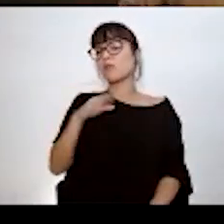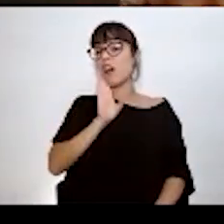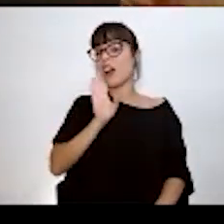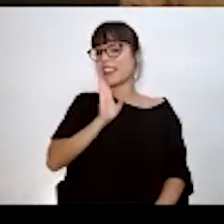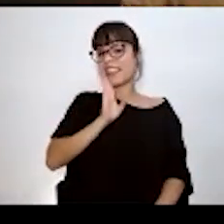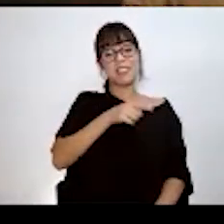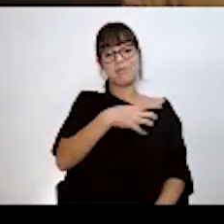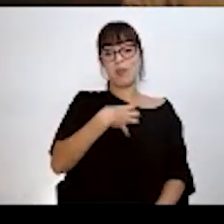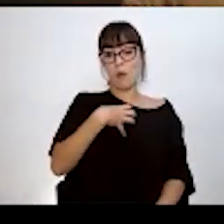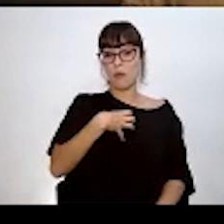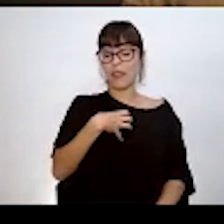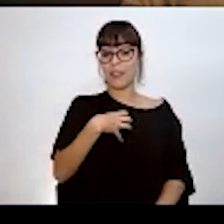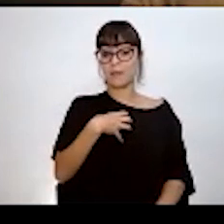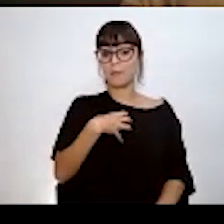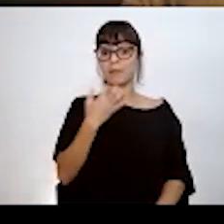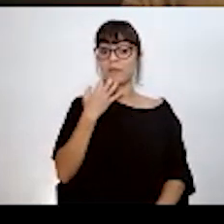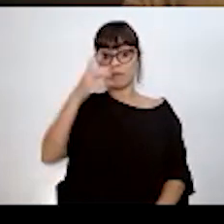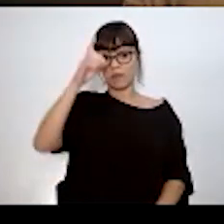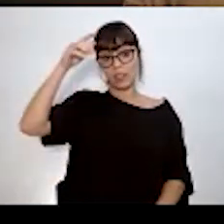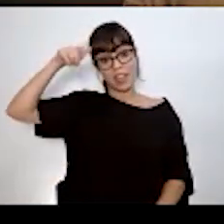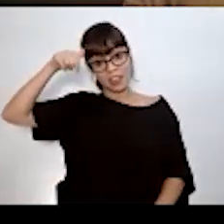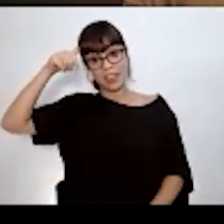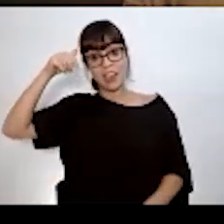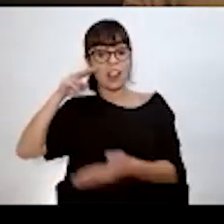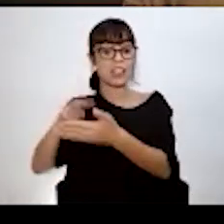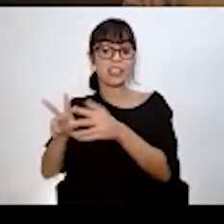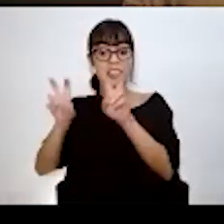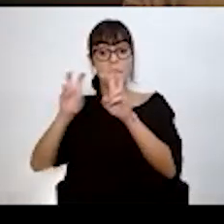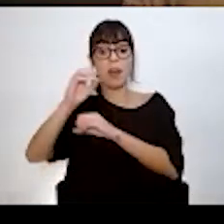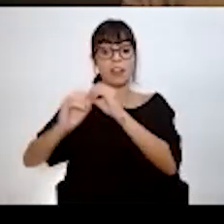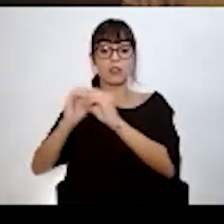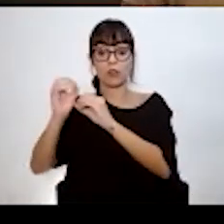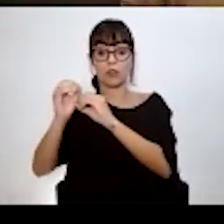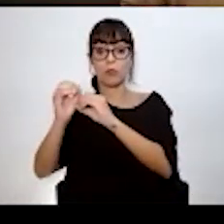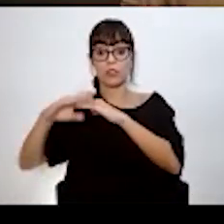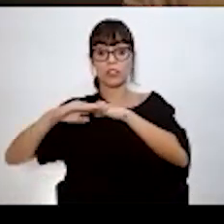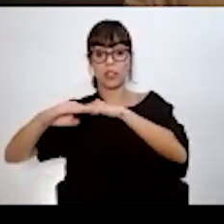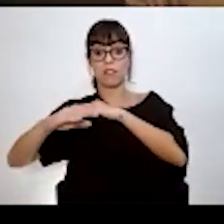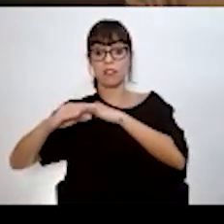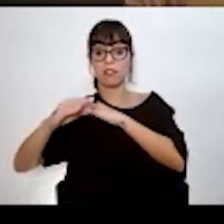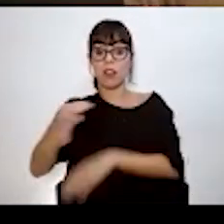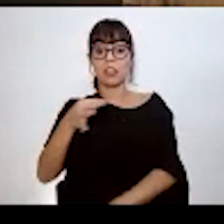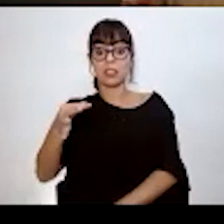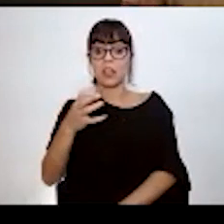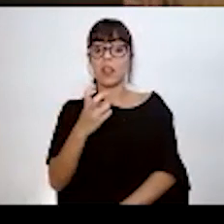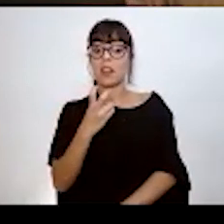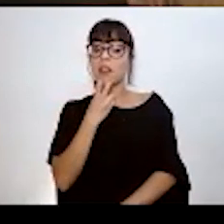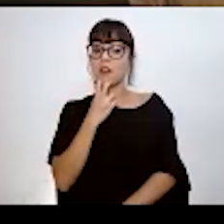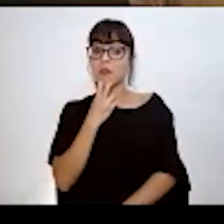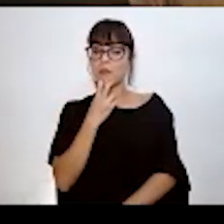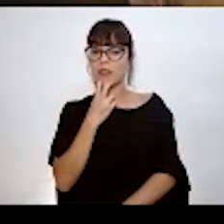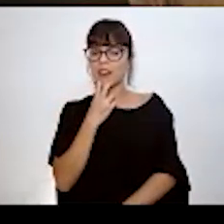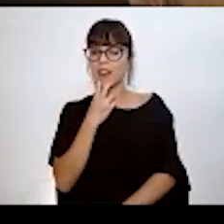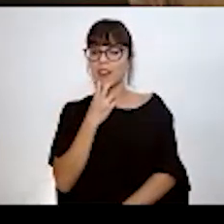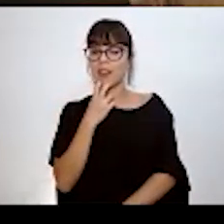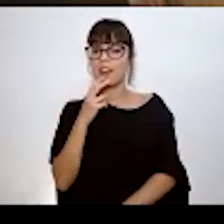recientemente salió una tesis doctoral sobre análisis de isótopos estables en la isla de La Gomera, que leyó Elías, pero no me acuerdo el apellido, lo